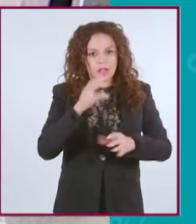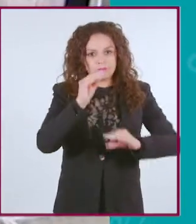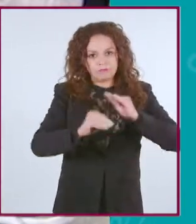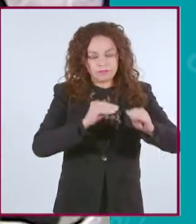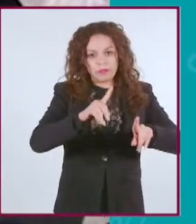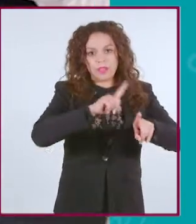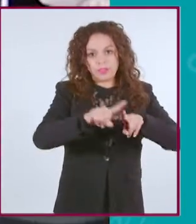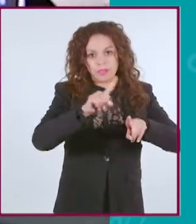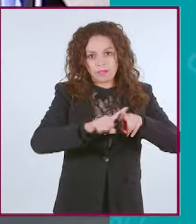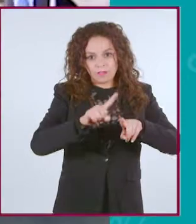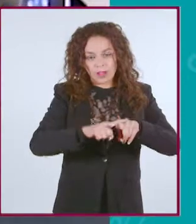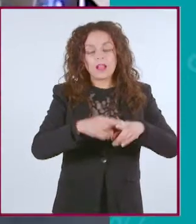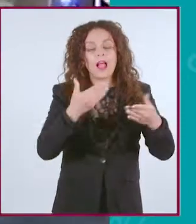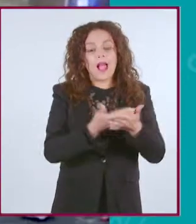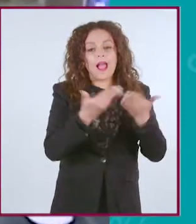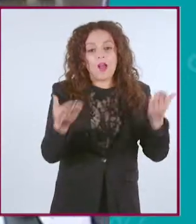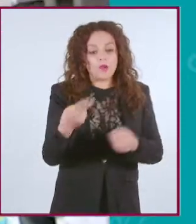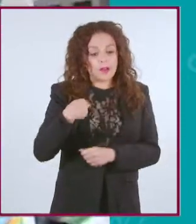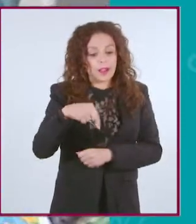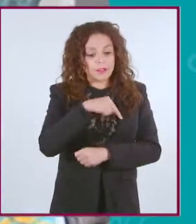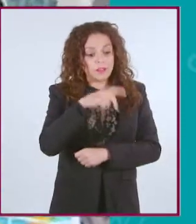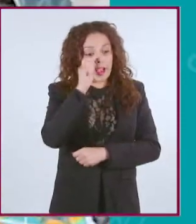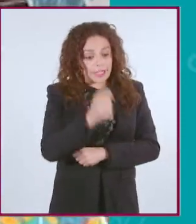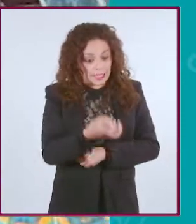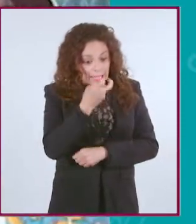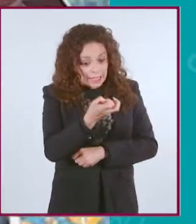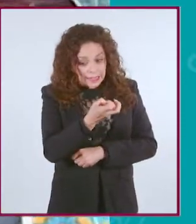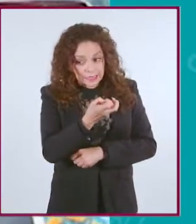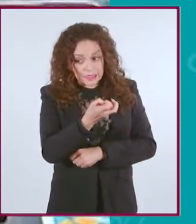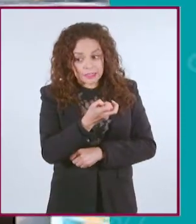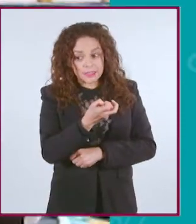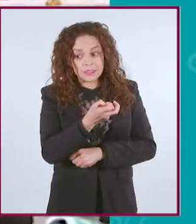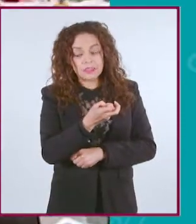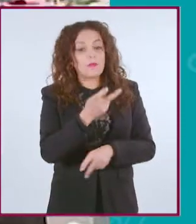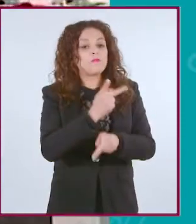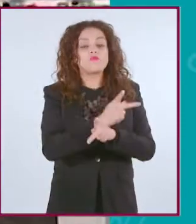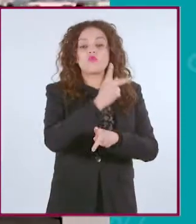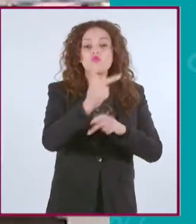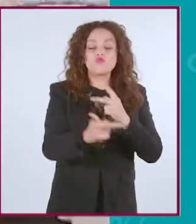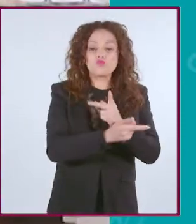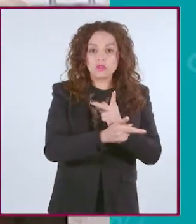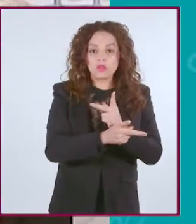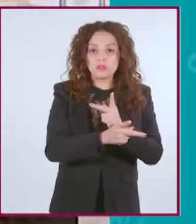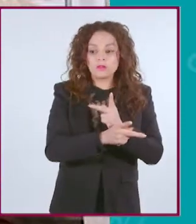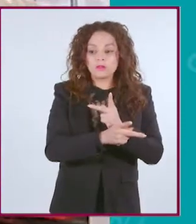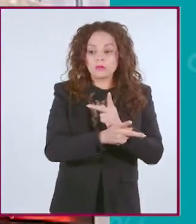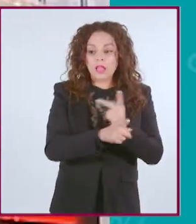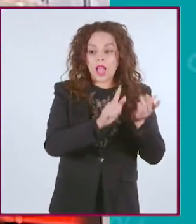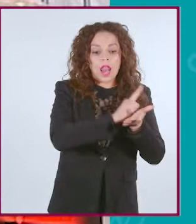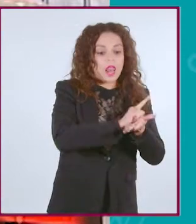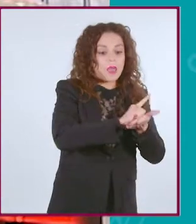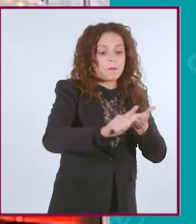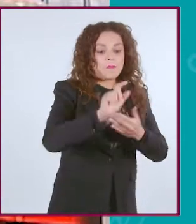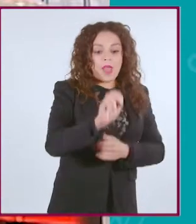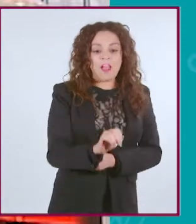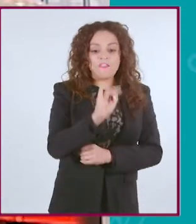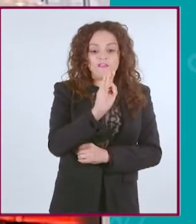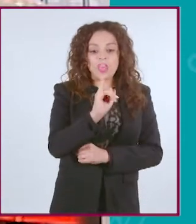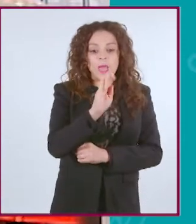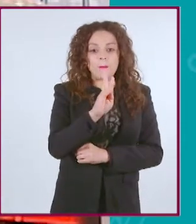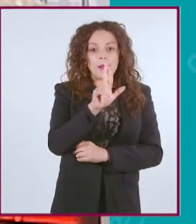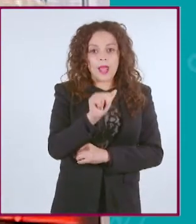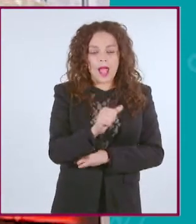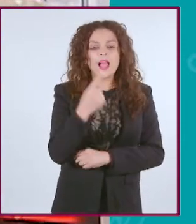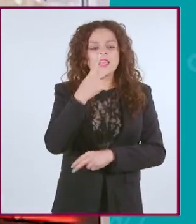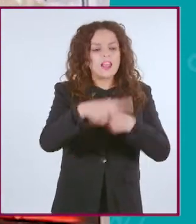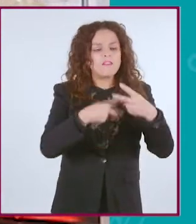tejer. Ahora nosotros tenemos que eliminar esos productos y limpiar la fibra. Lo que vamos a hacer